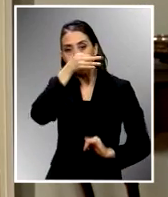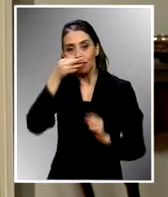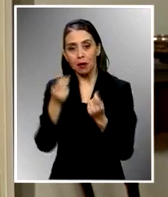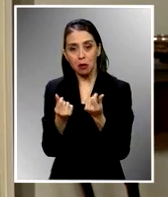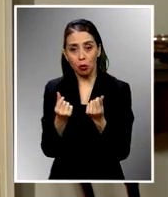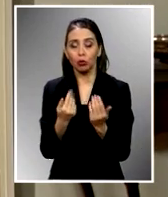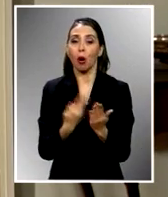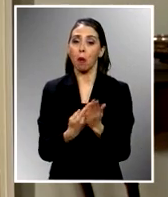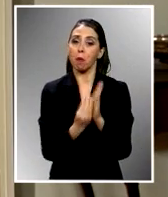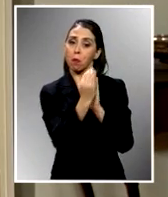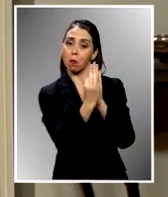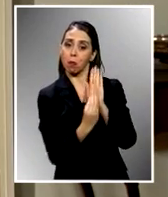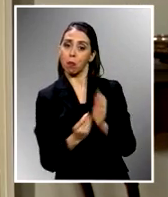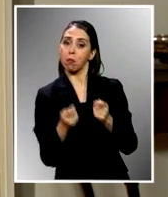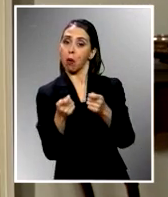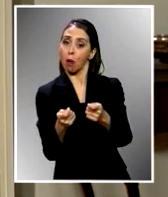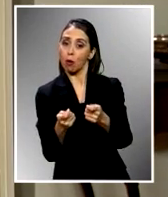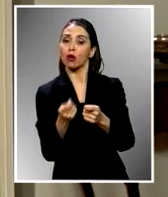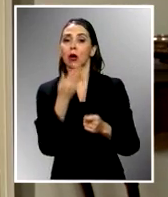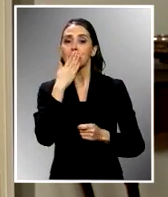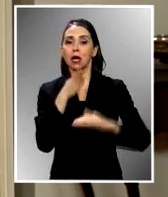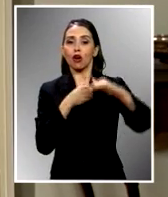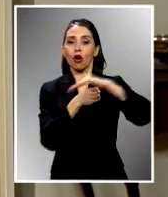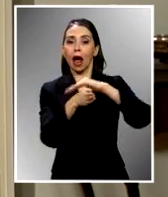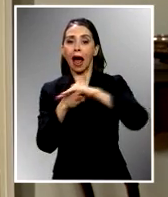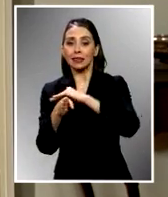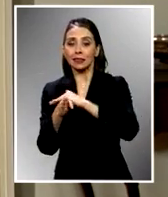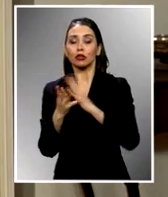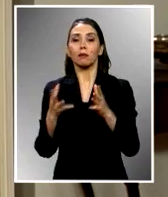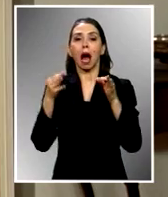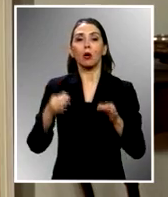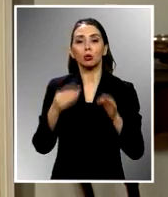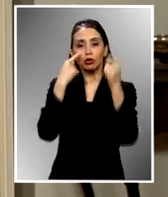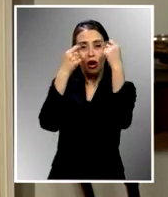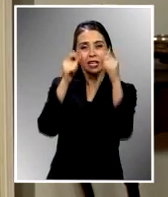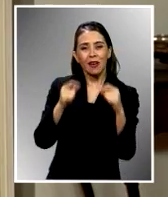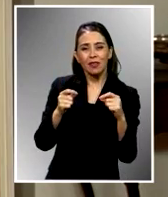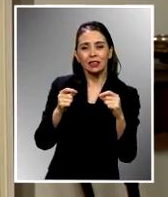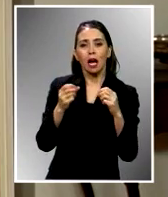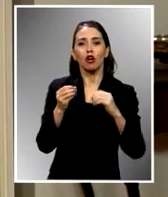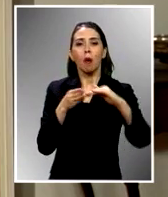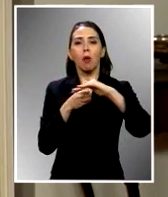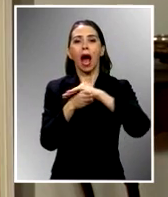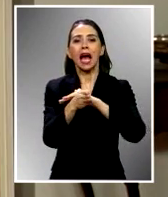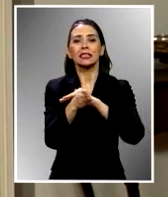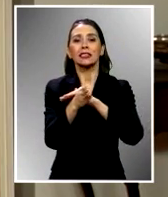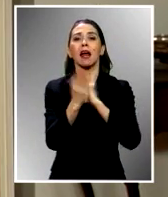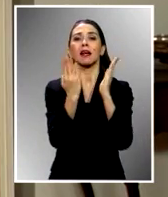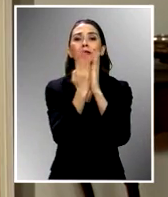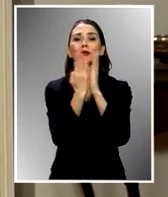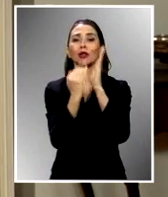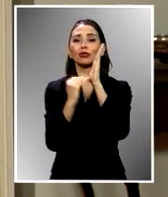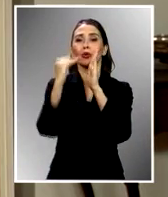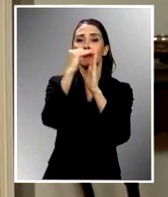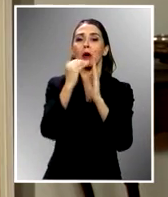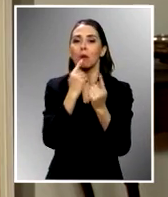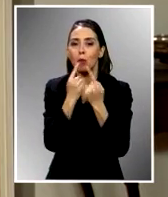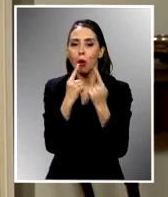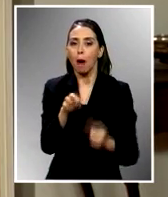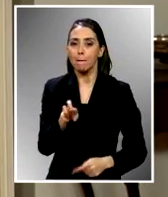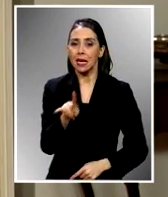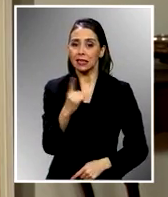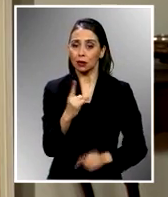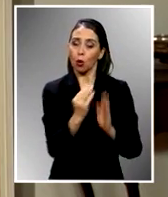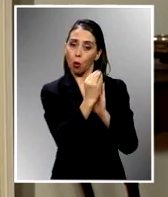también proponemos un mejor sistema de acceso más justo y una revisión del actual sistema de acceso a través de la psu en nuestra